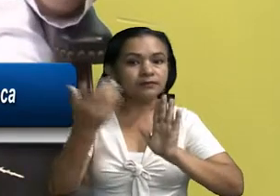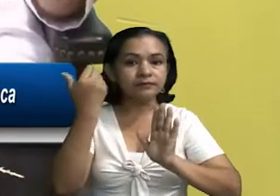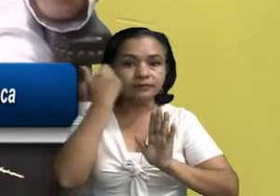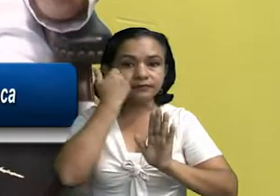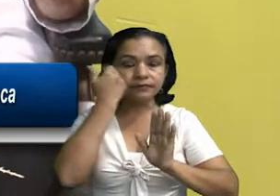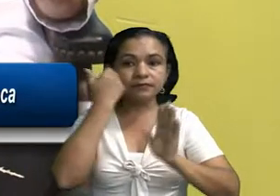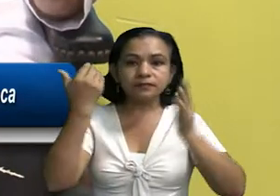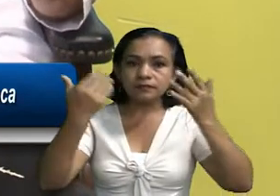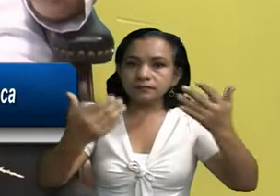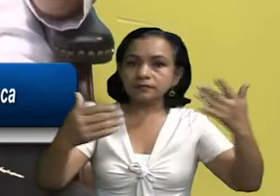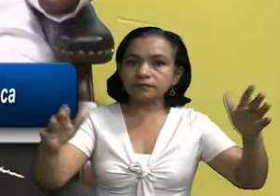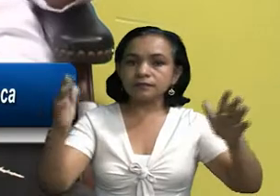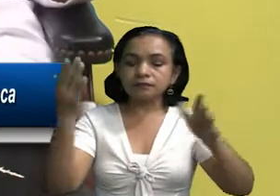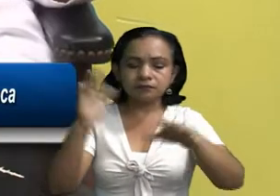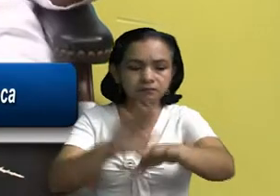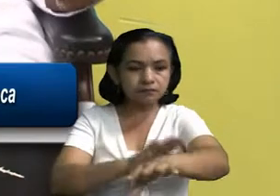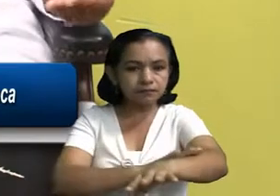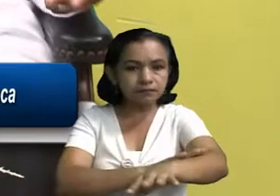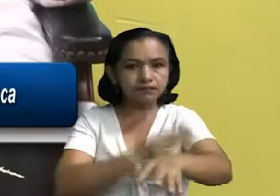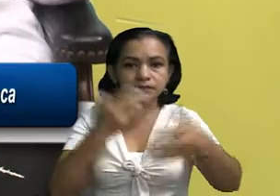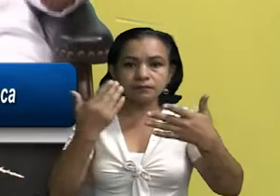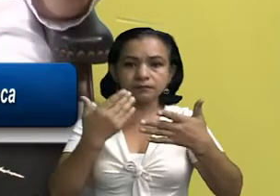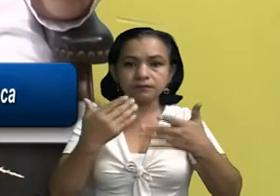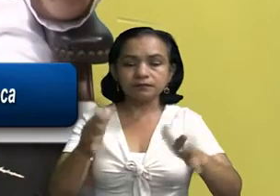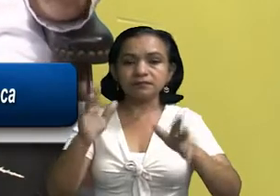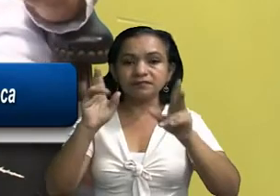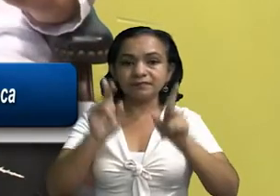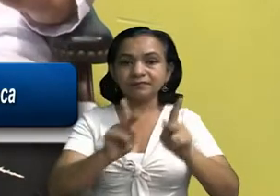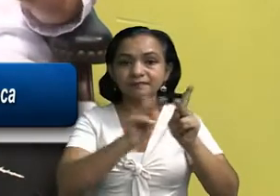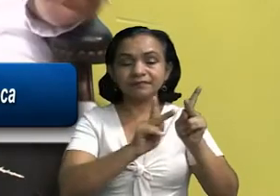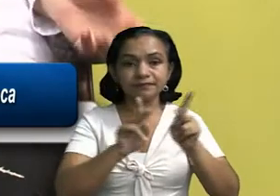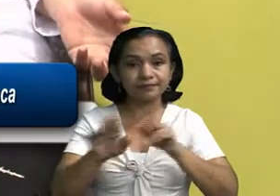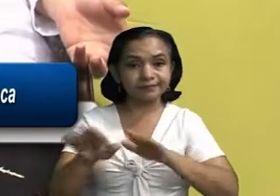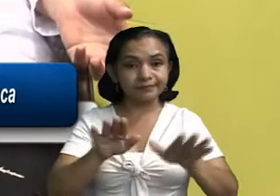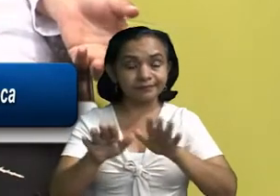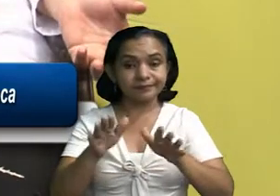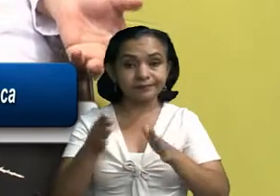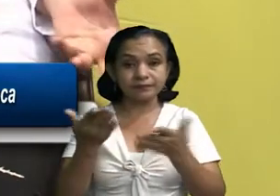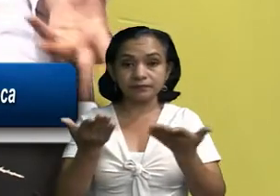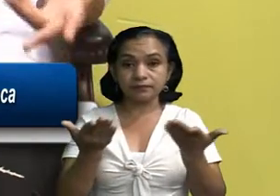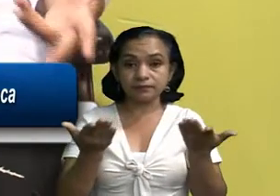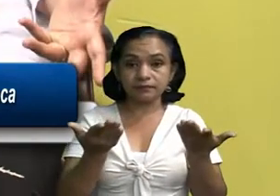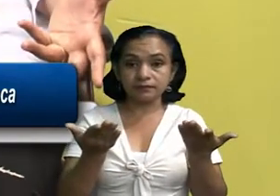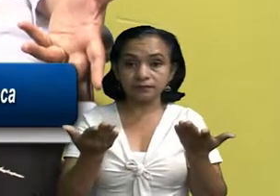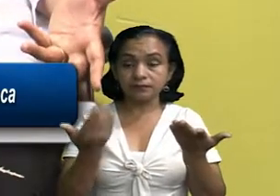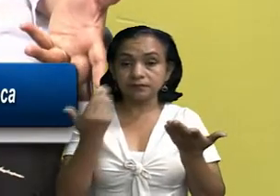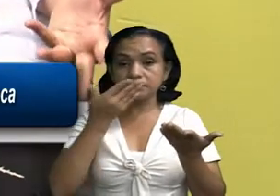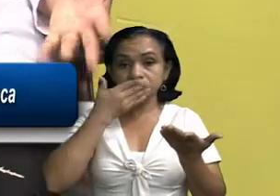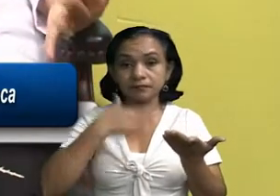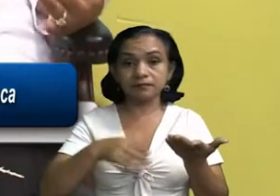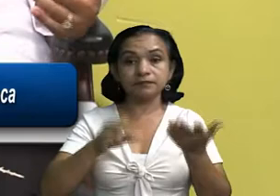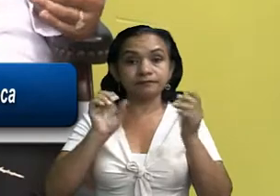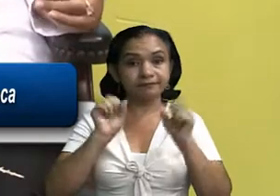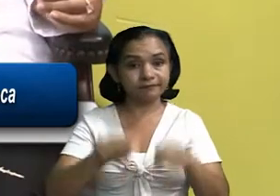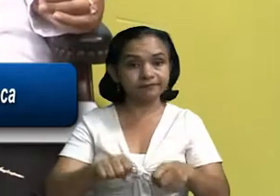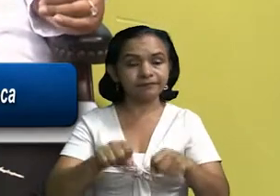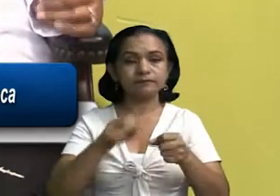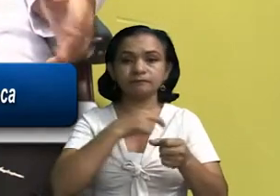cualquier infección en la piel o cualquier bacteria que habitualmente no causa ninguna anomalía,